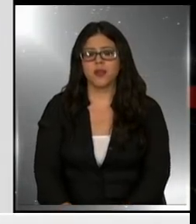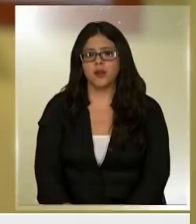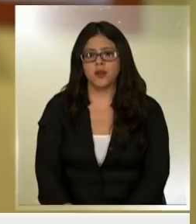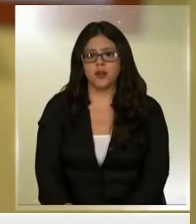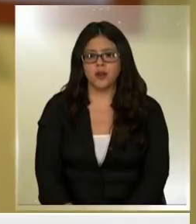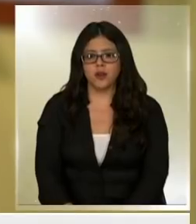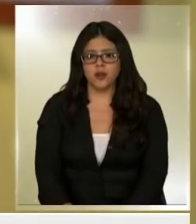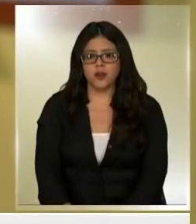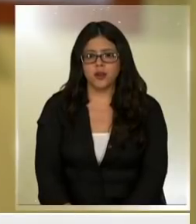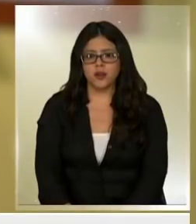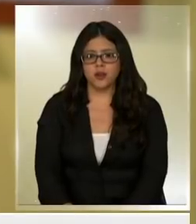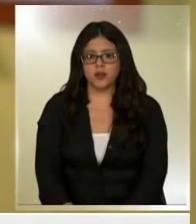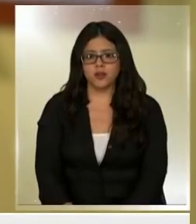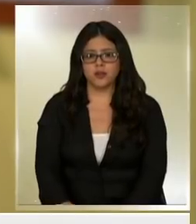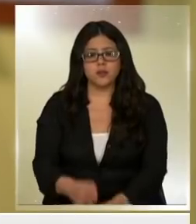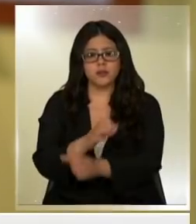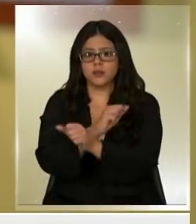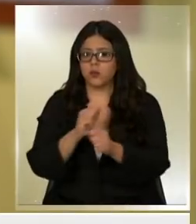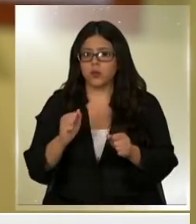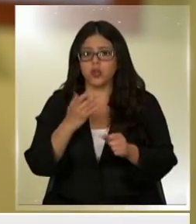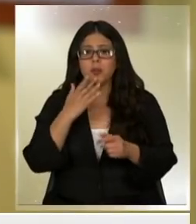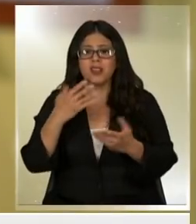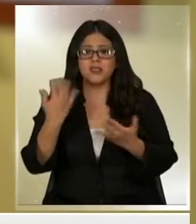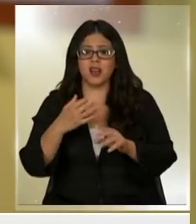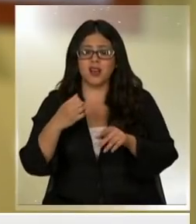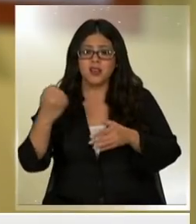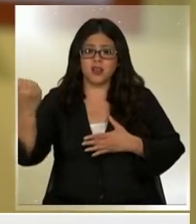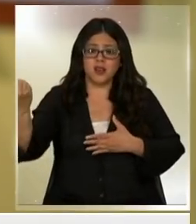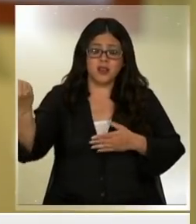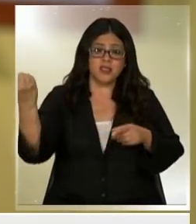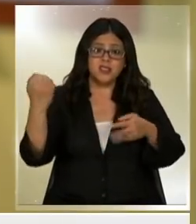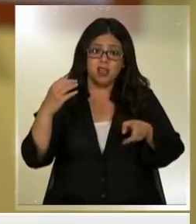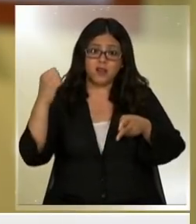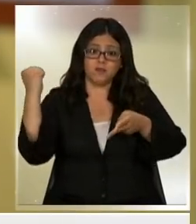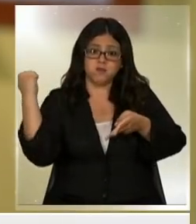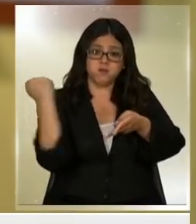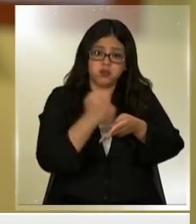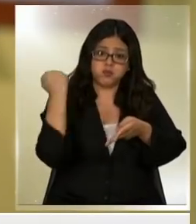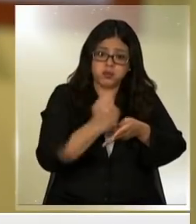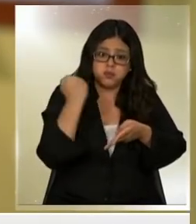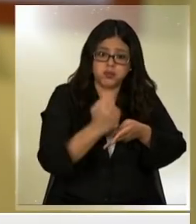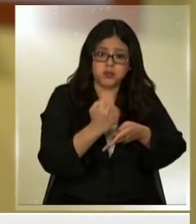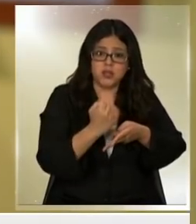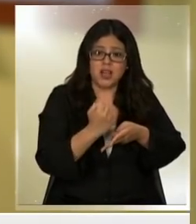No resistió porque de las puñalas que le dieron, una fue tan certera.